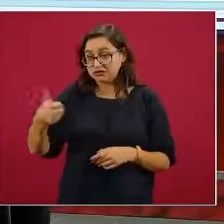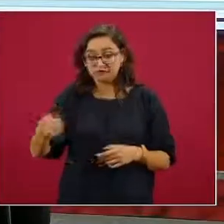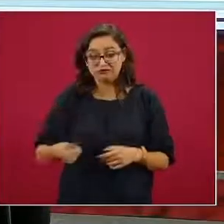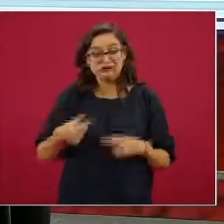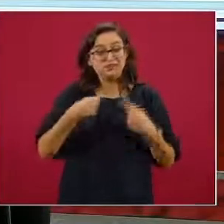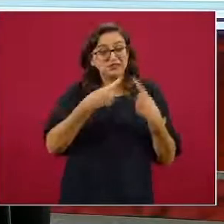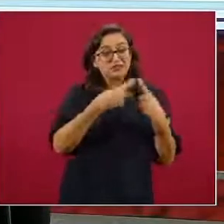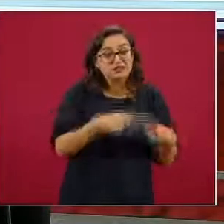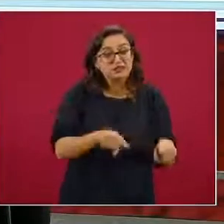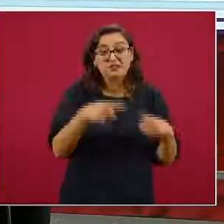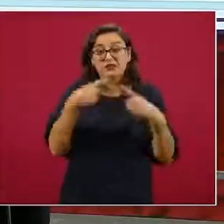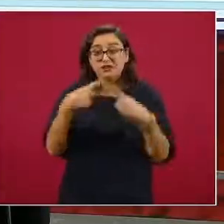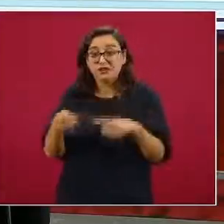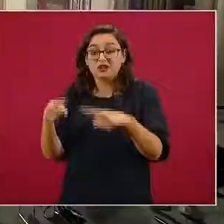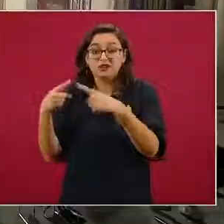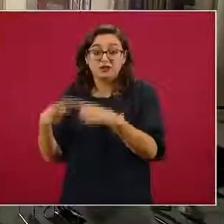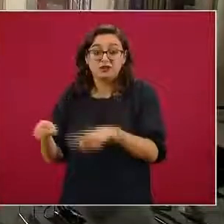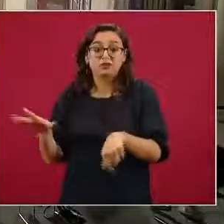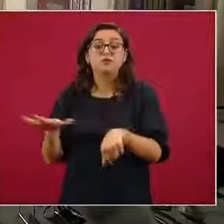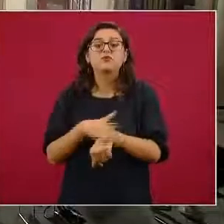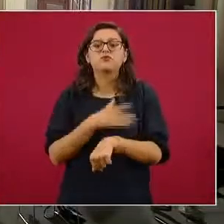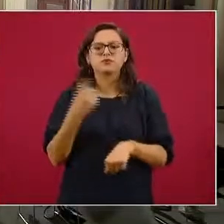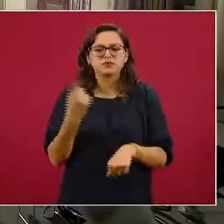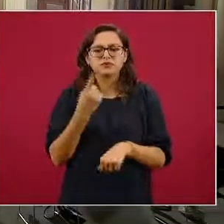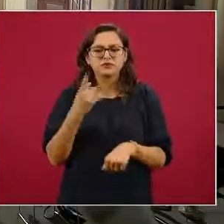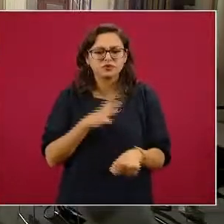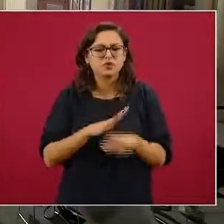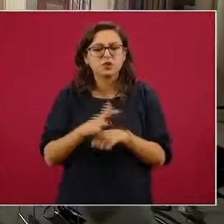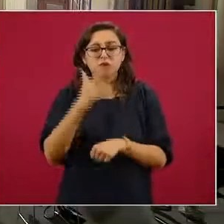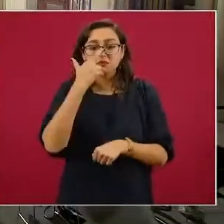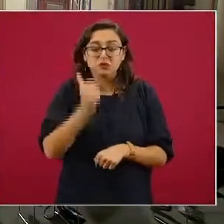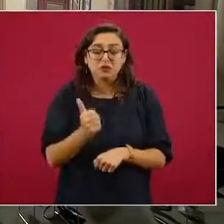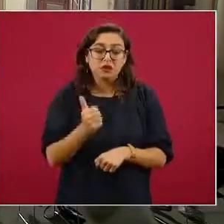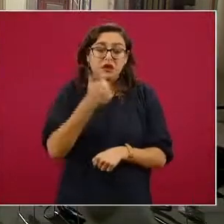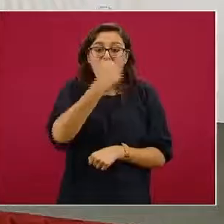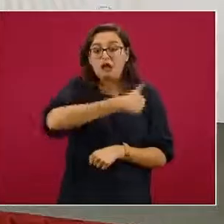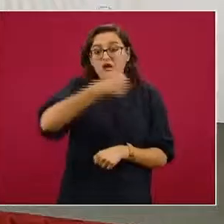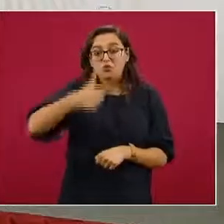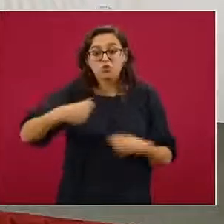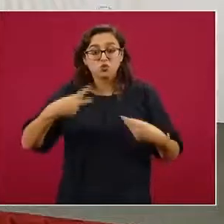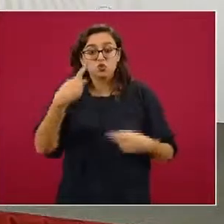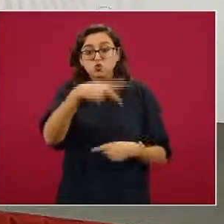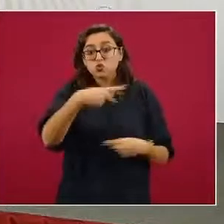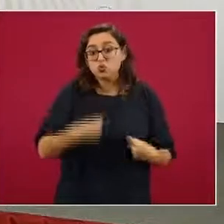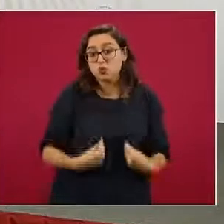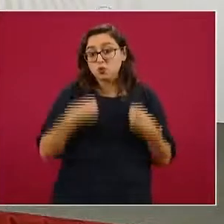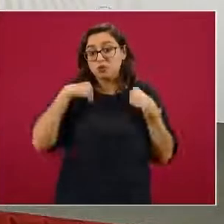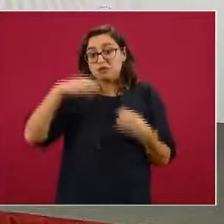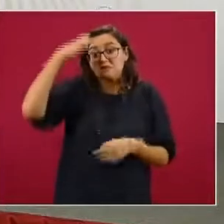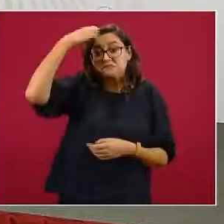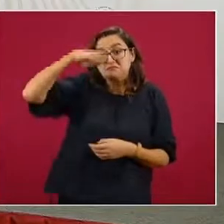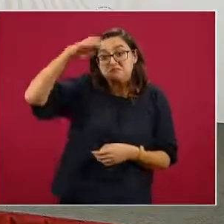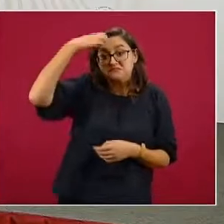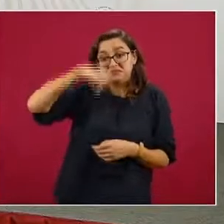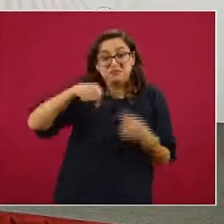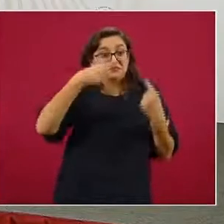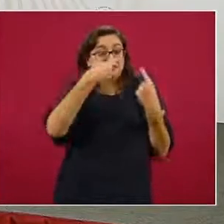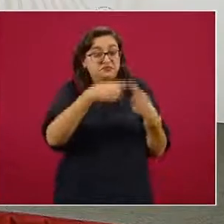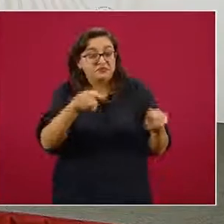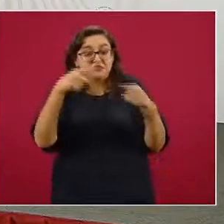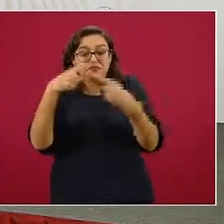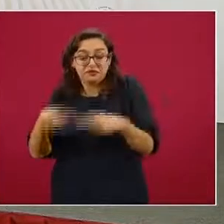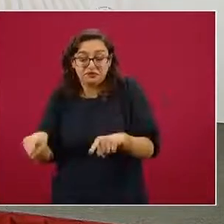qué razón? Porque cada persona tiene experiencias de vida muy diferentes. Esas experiencias de vida están